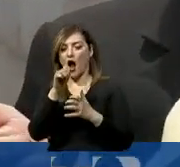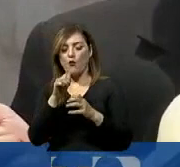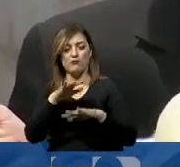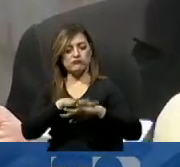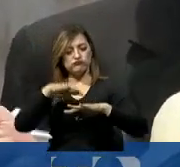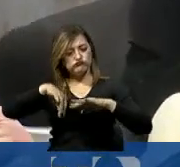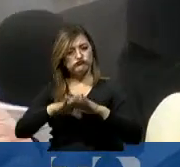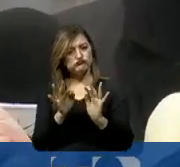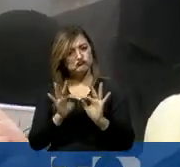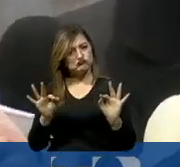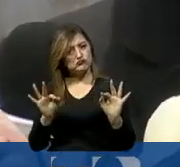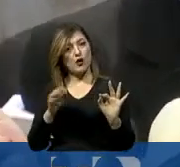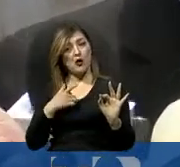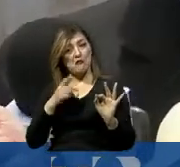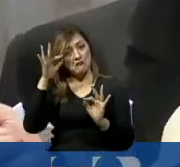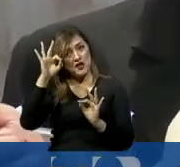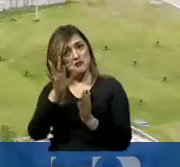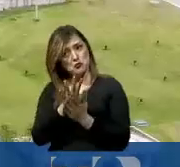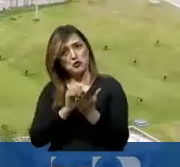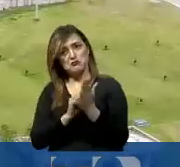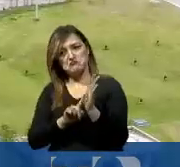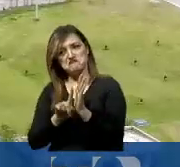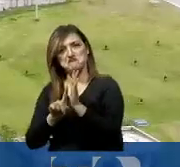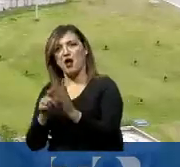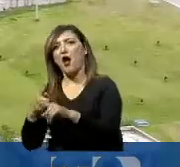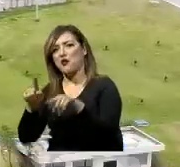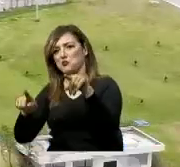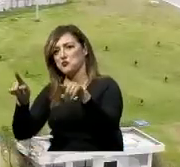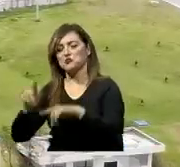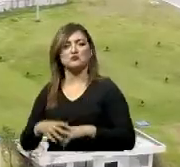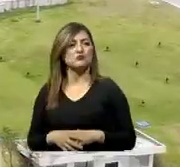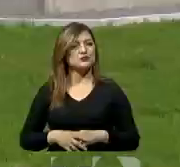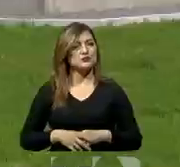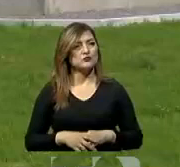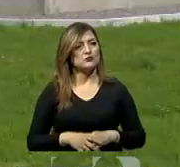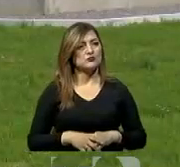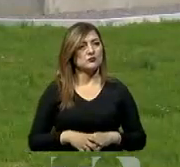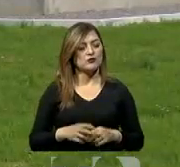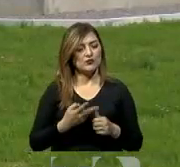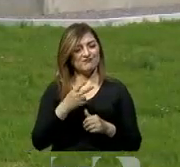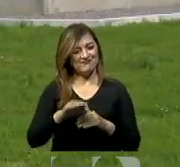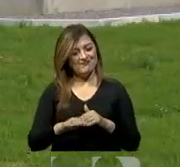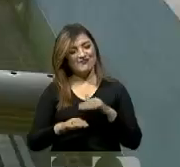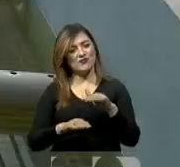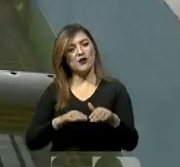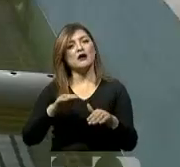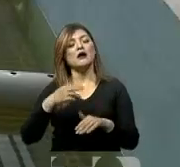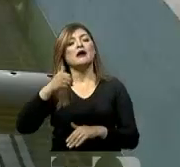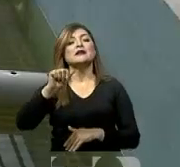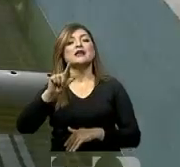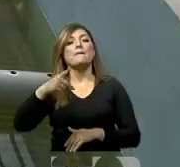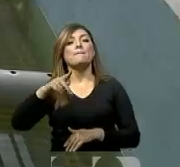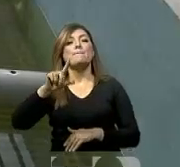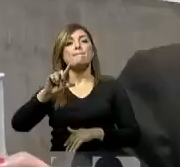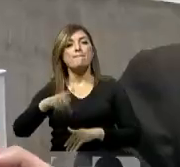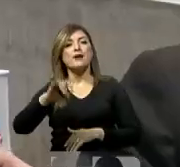saneamiento. Tenemos varios proyectos desarrollados. Esta obra es del segundo componente del proyecto Chalpi Grande Papayacta, que cuenta también con una